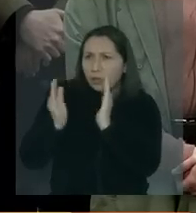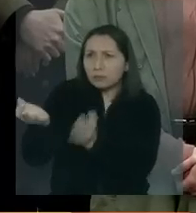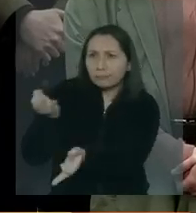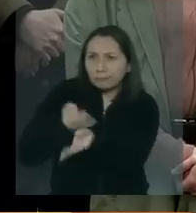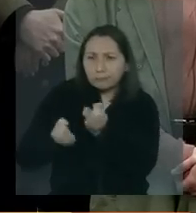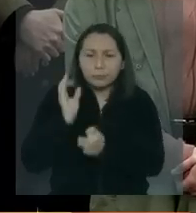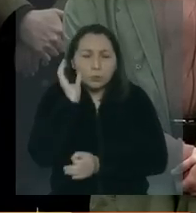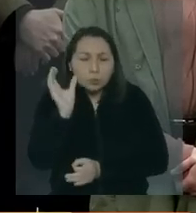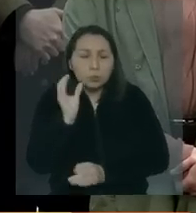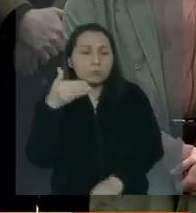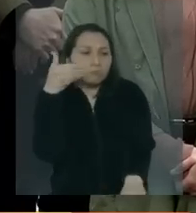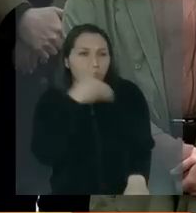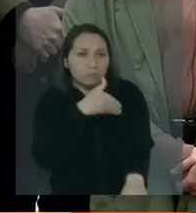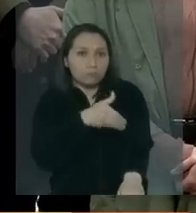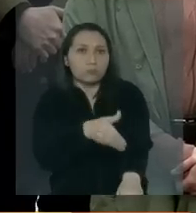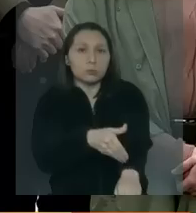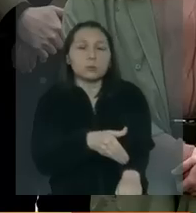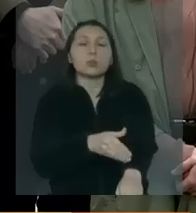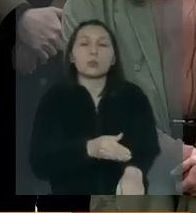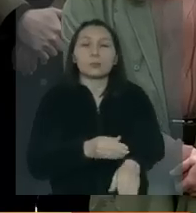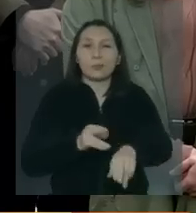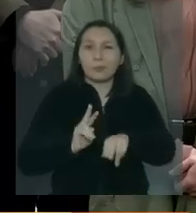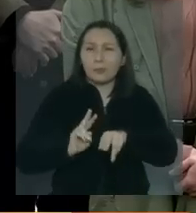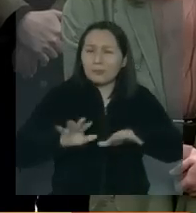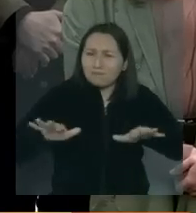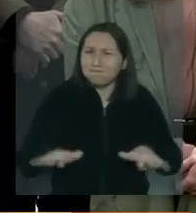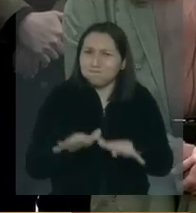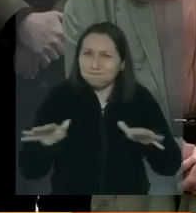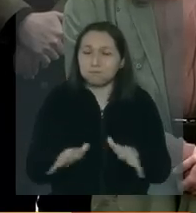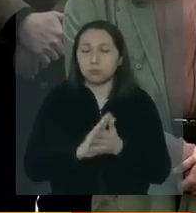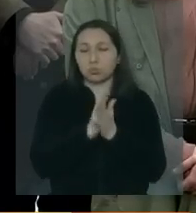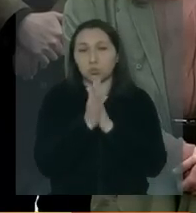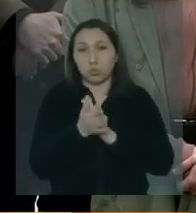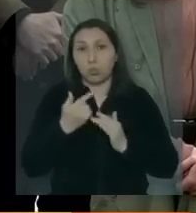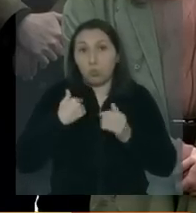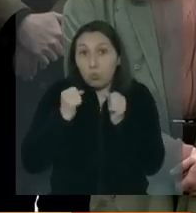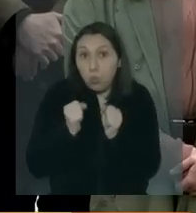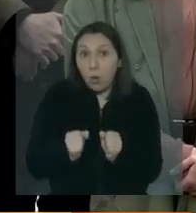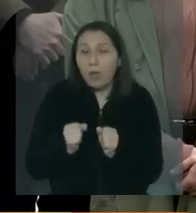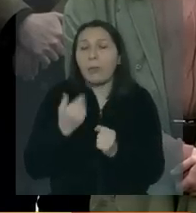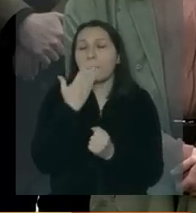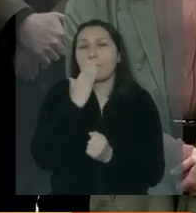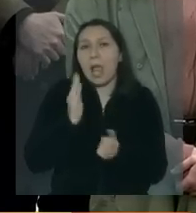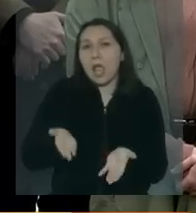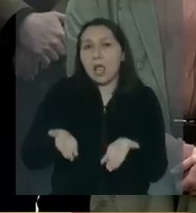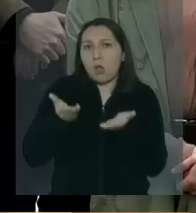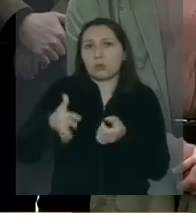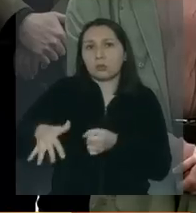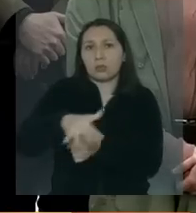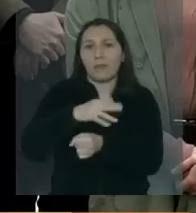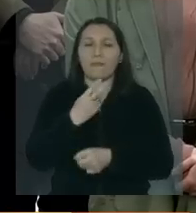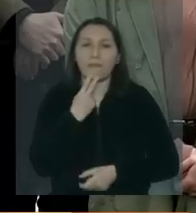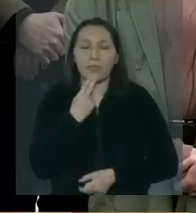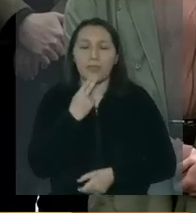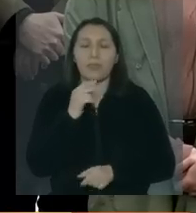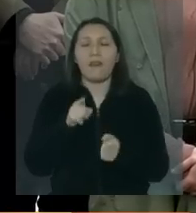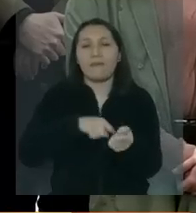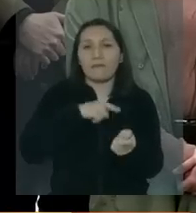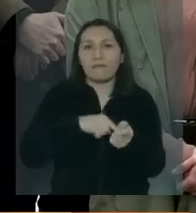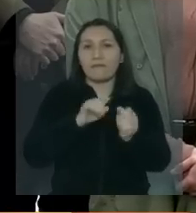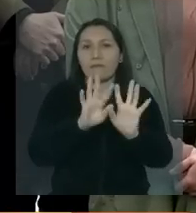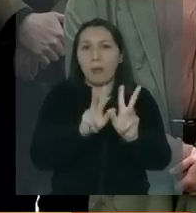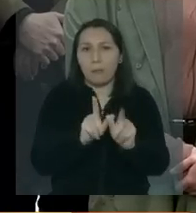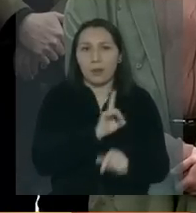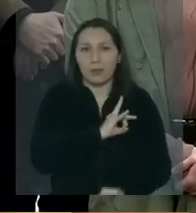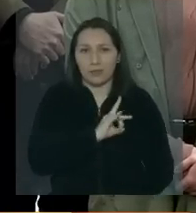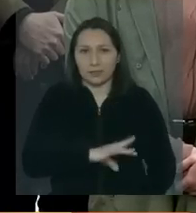vamos a estar recorriendo el territorio y hacer todos los esfuerzos que estén a nuestro alcance para mejorar las condiciones de vida de las familias de